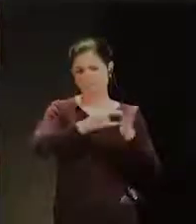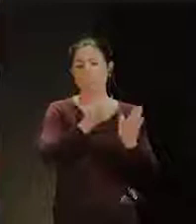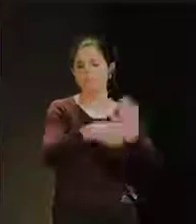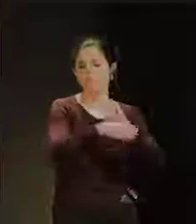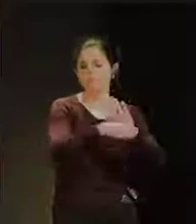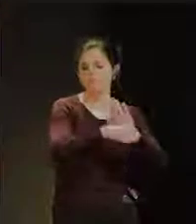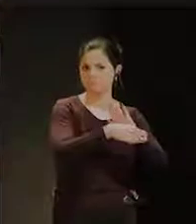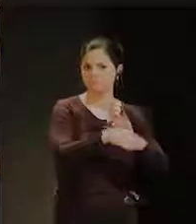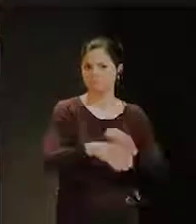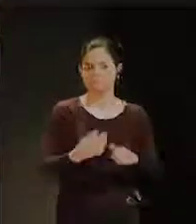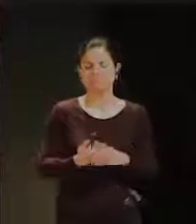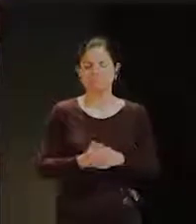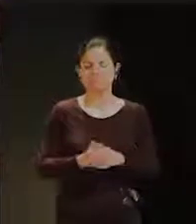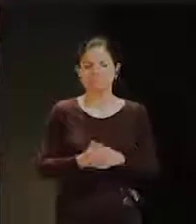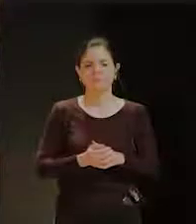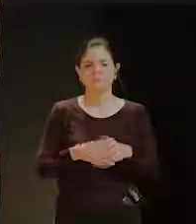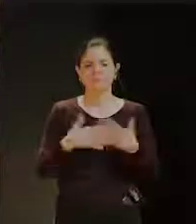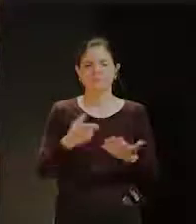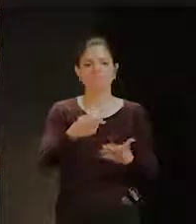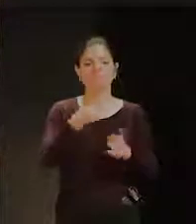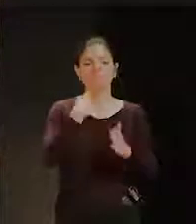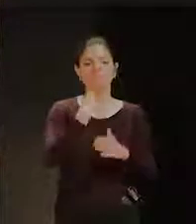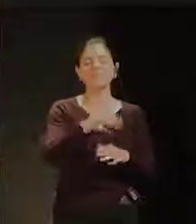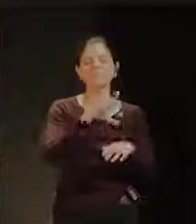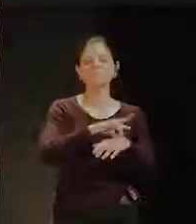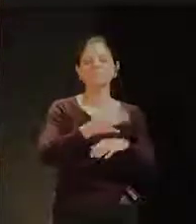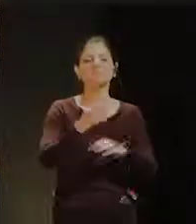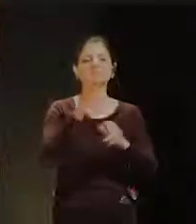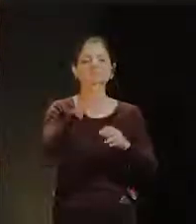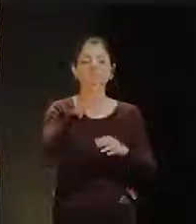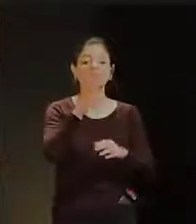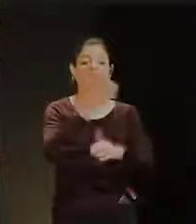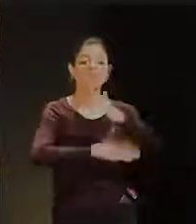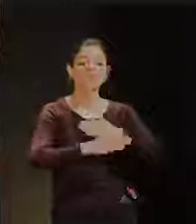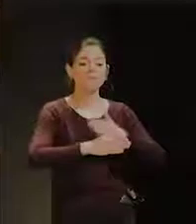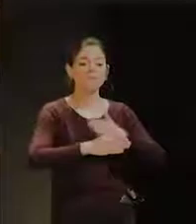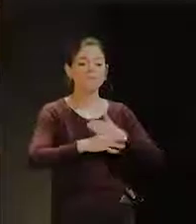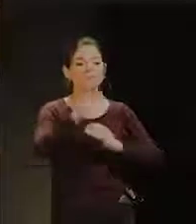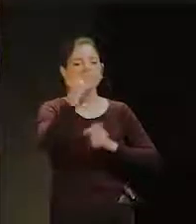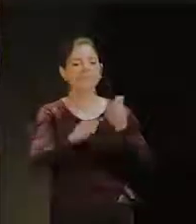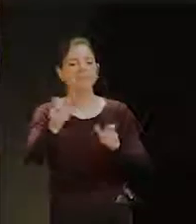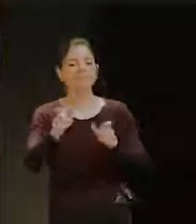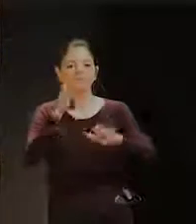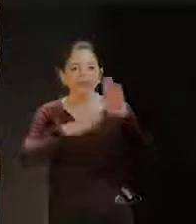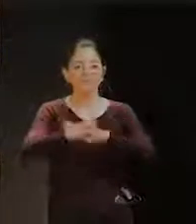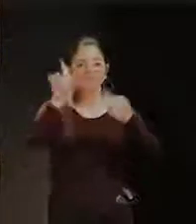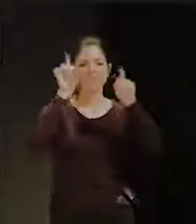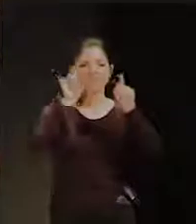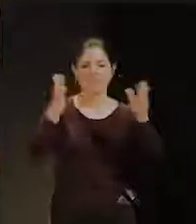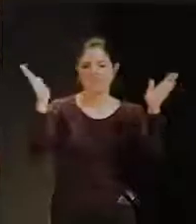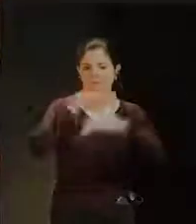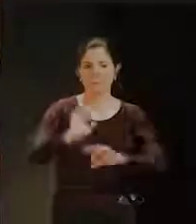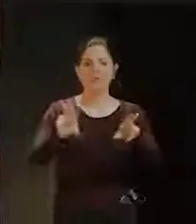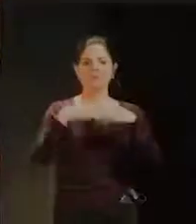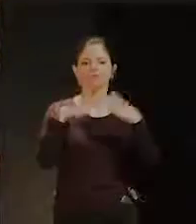en vigor, y establece que a causa de la discapacidad una persona no tiene acceso a la educación o